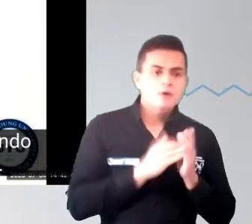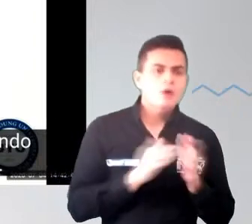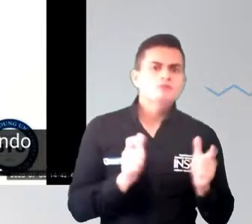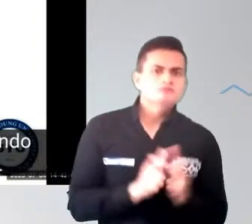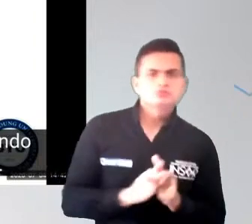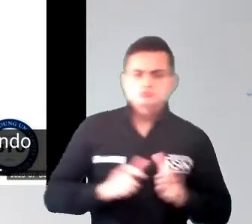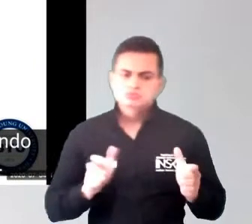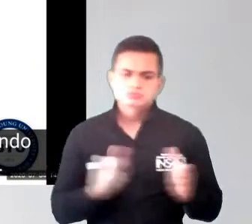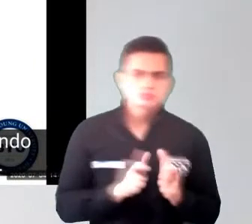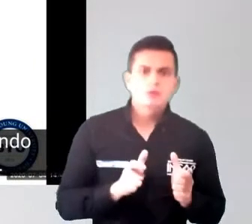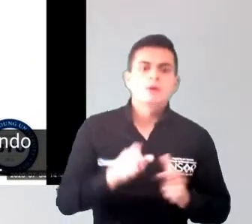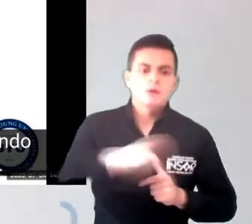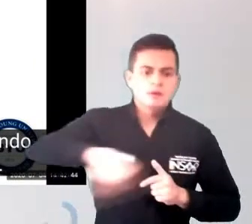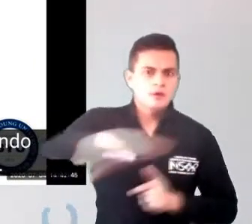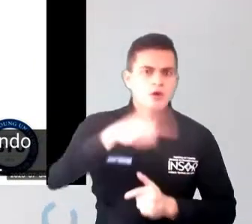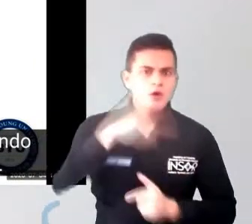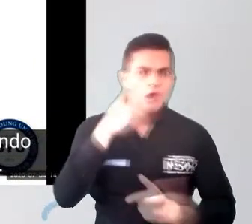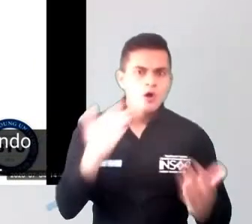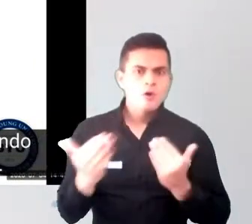muy alta.